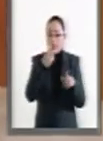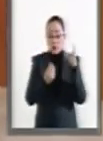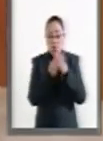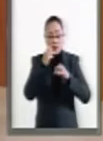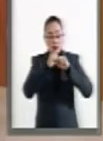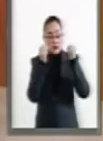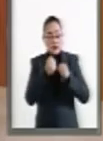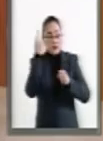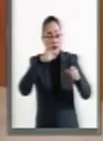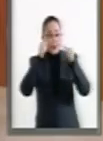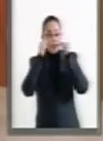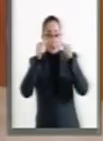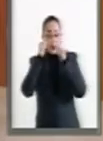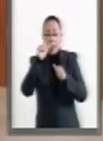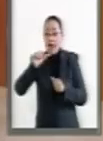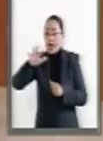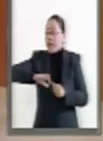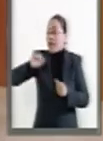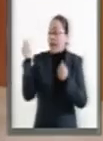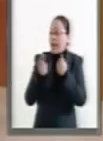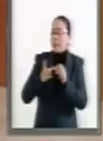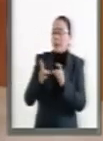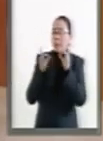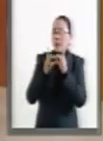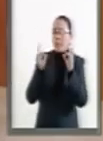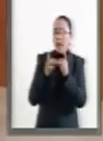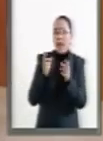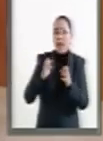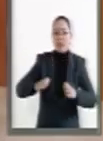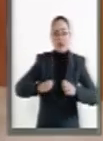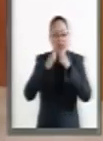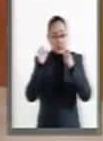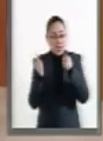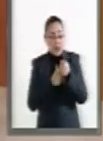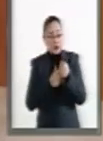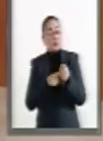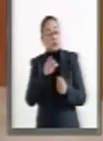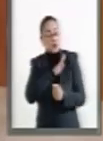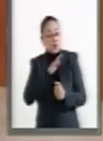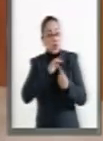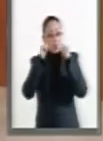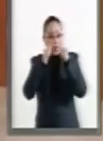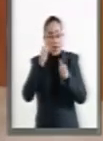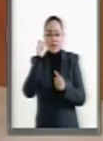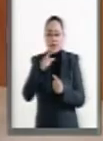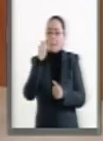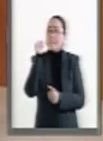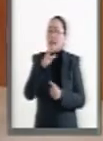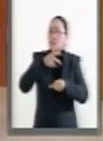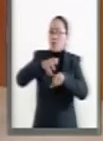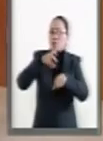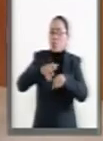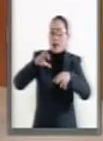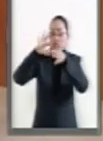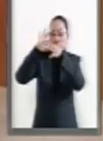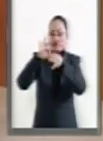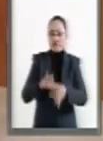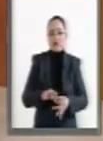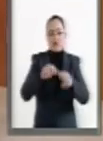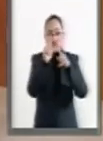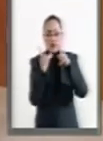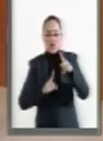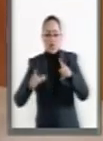sistema de atención de emergencias en el país, que busca homologar en un solo número todos los servicios en casos